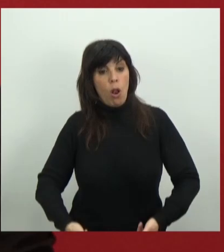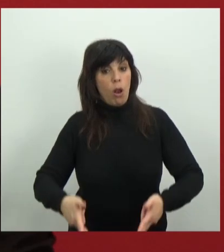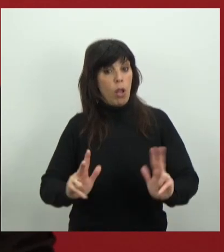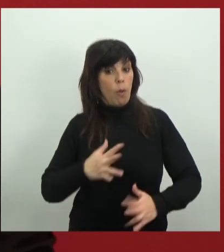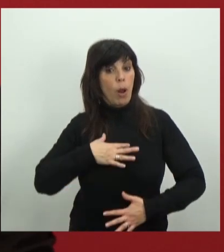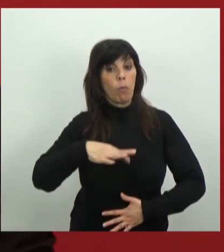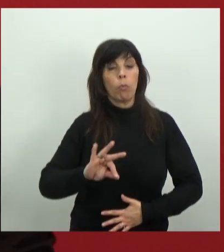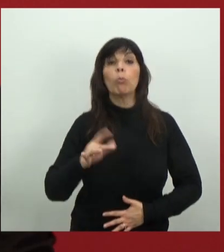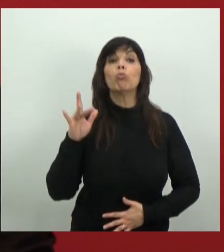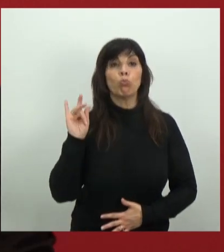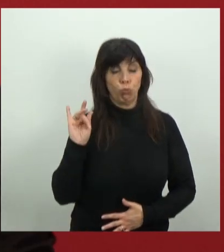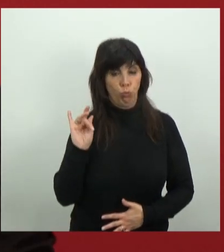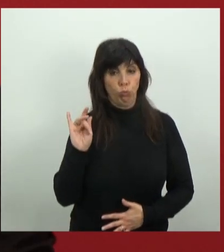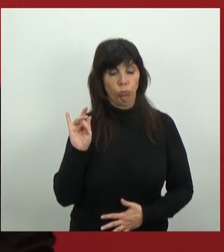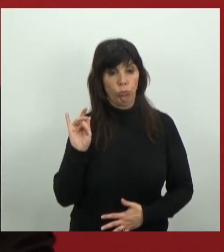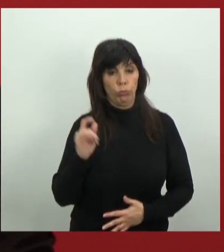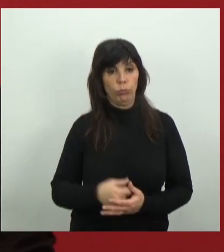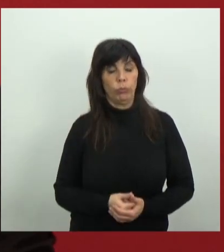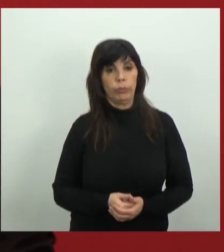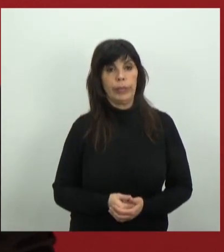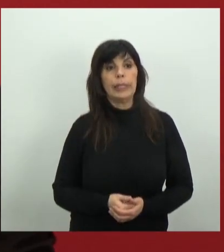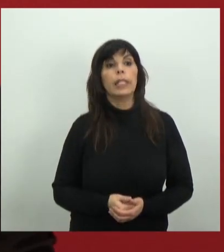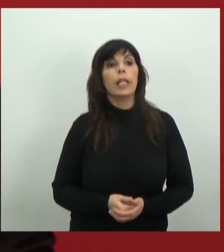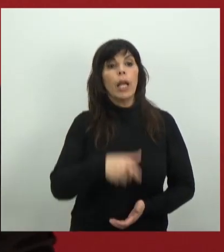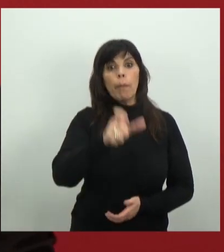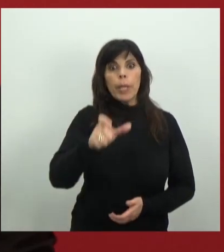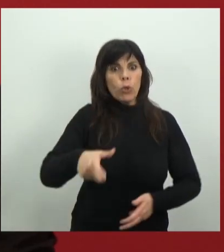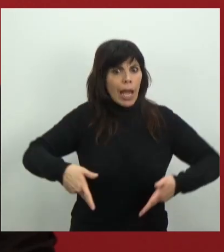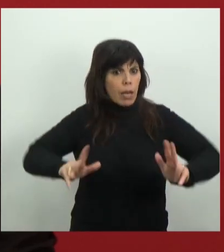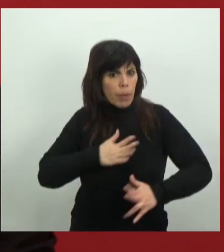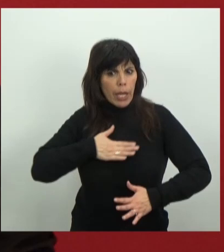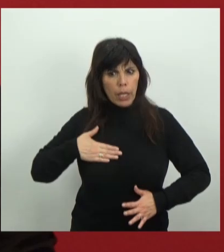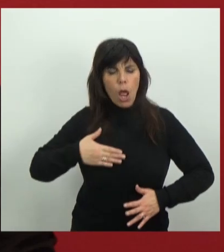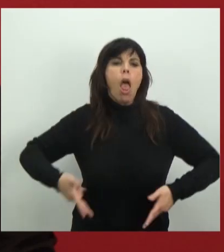Toda persona que quiere ser libre, será libre.